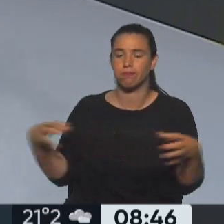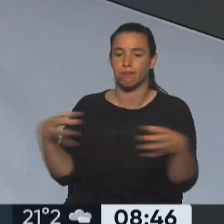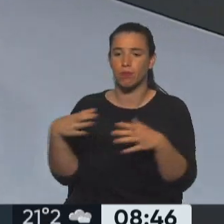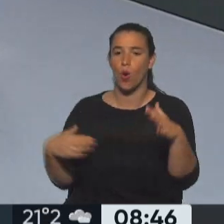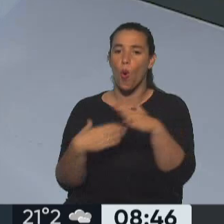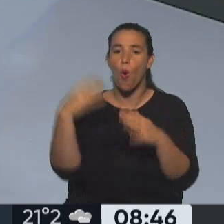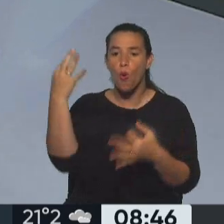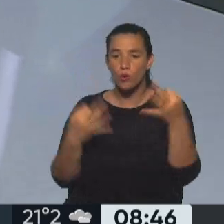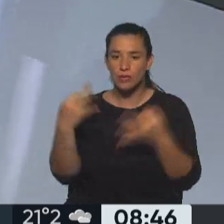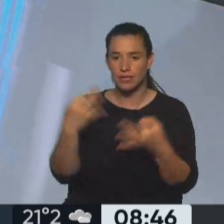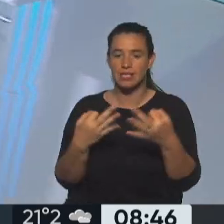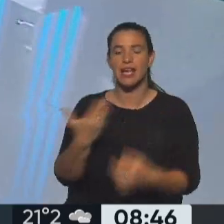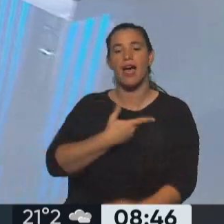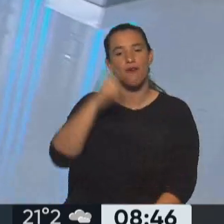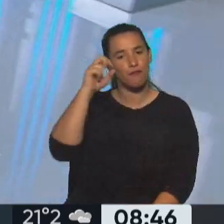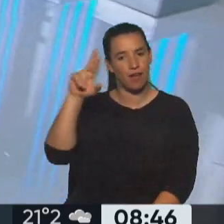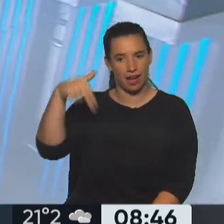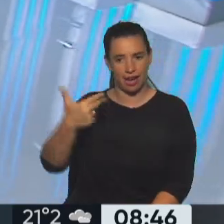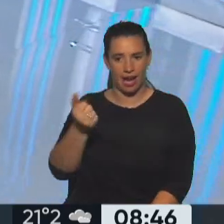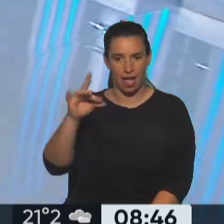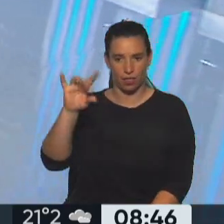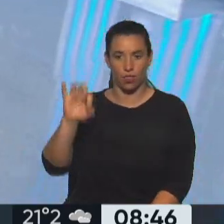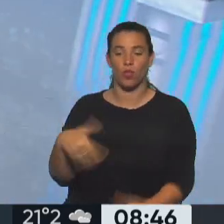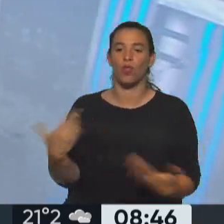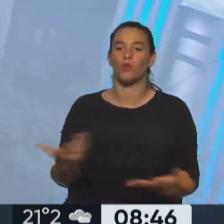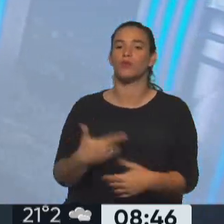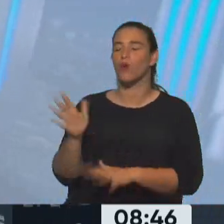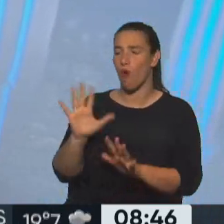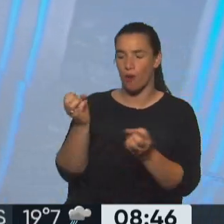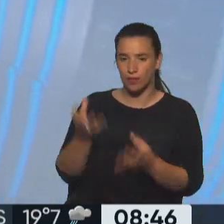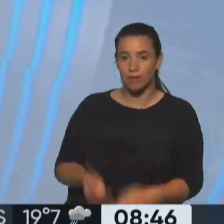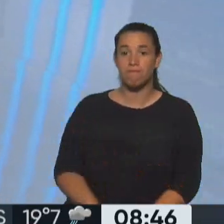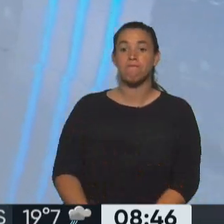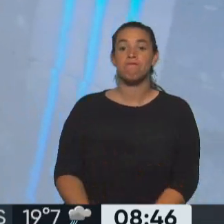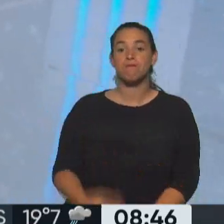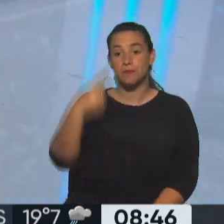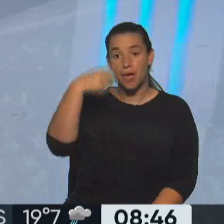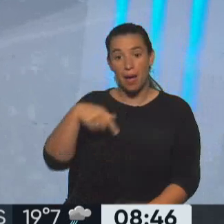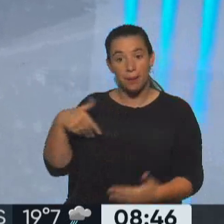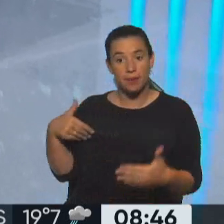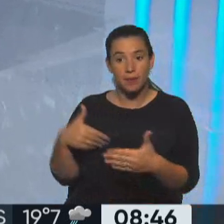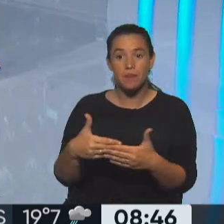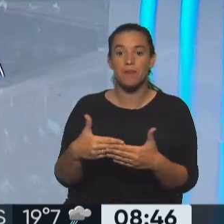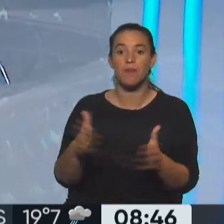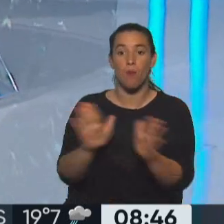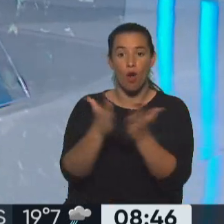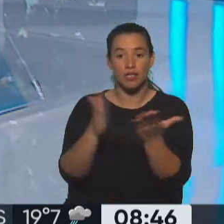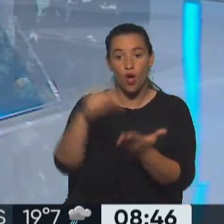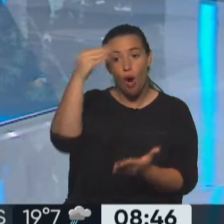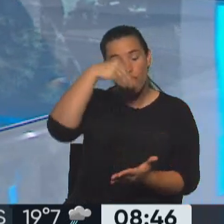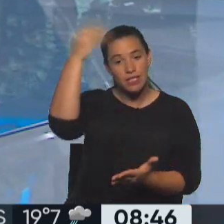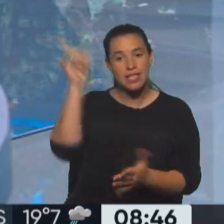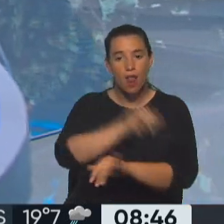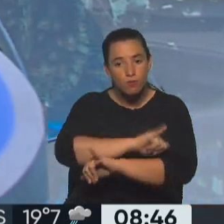mañana. ¿Cómo les va? ¿Cómo va, Fer? ¿Bien? Muy bien. Bueno, finalmente ya se publicó en el boletín oficial la convocatoria hecha por el presidente de la